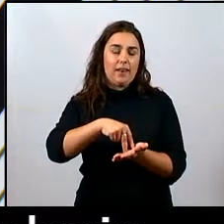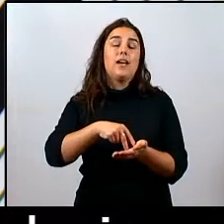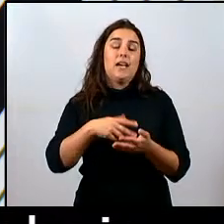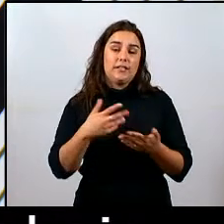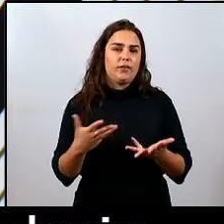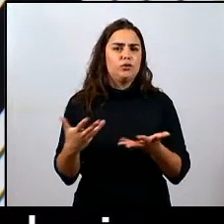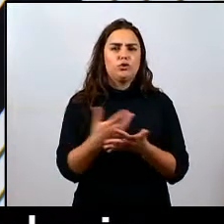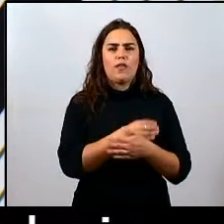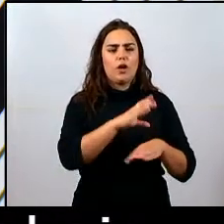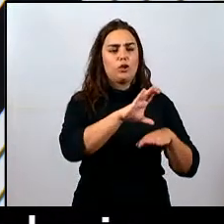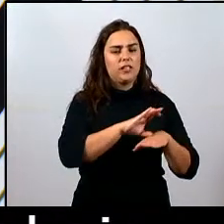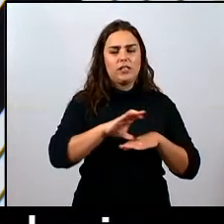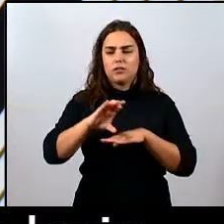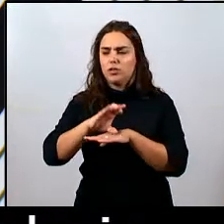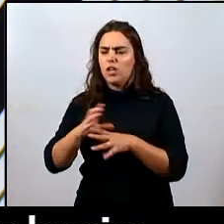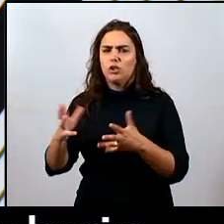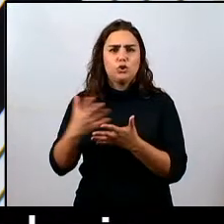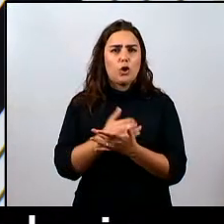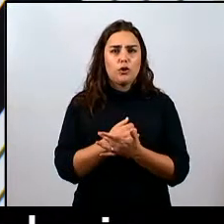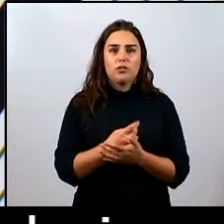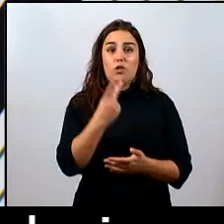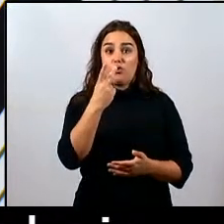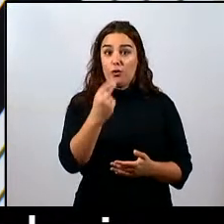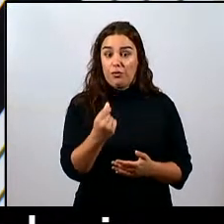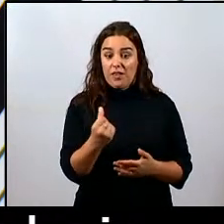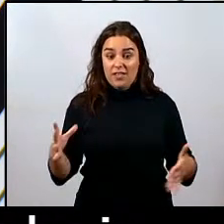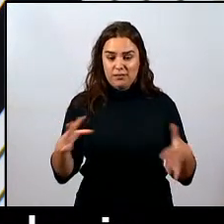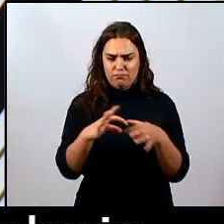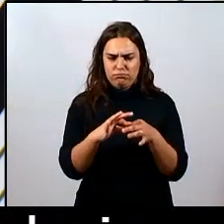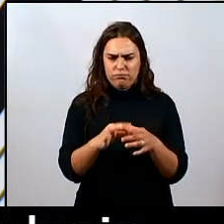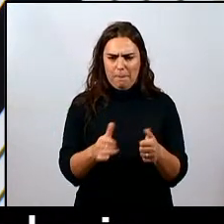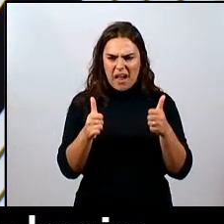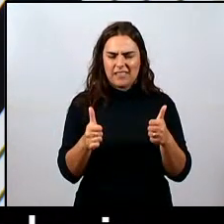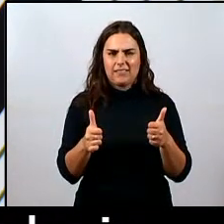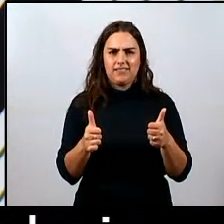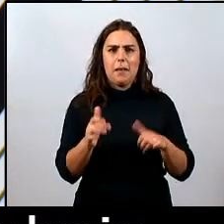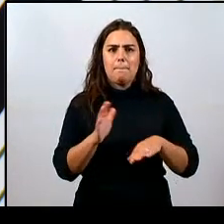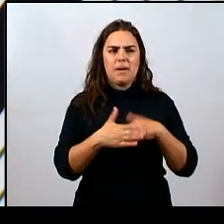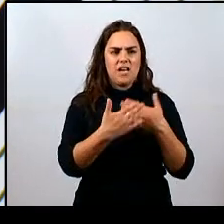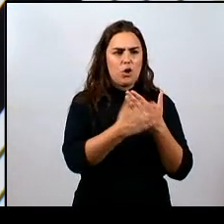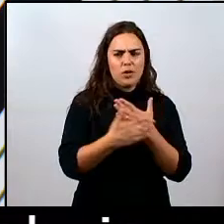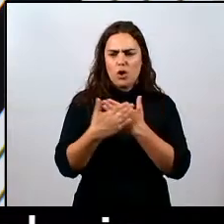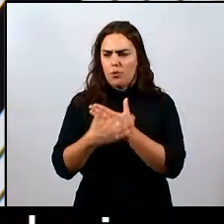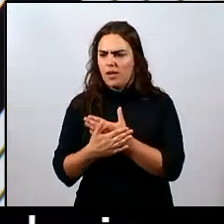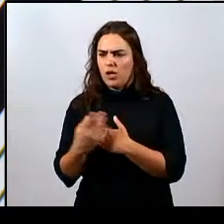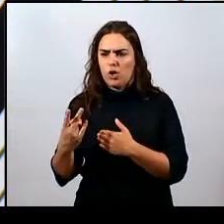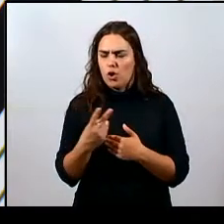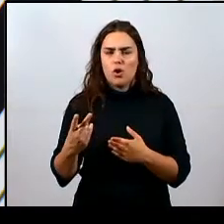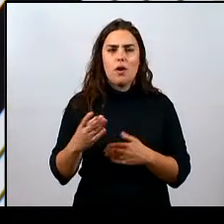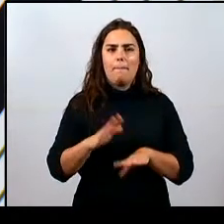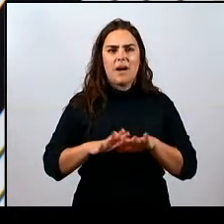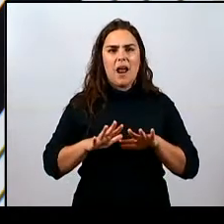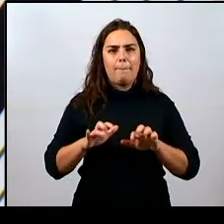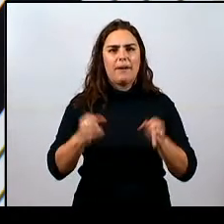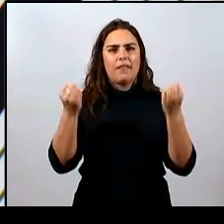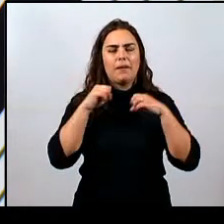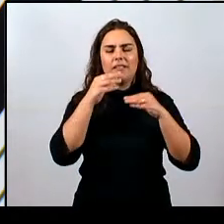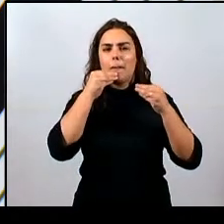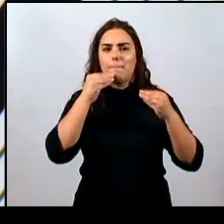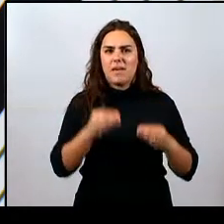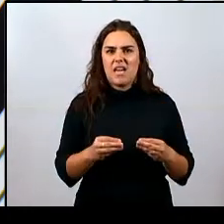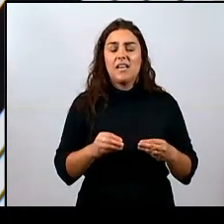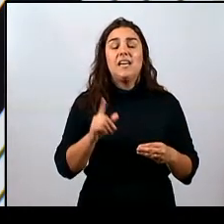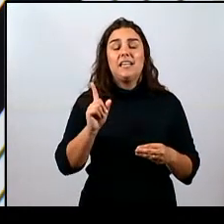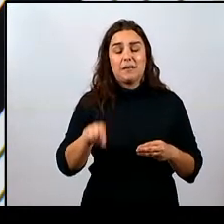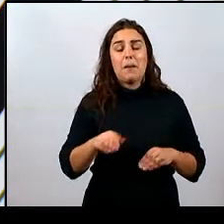todas las consejerías en estos 2 días estrechemos aún más los lazos entre los 2 gobiernos para que aprendamos buenas prácticas y para